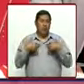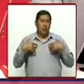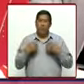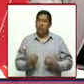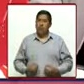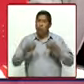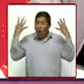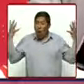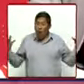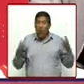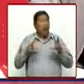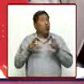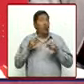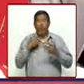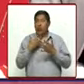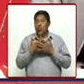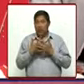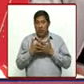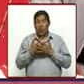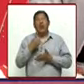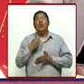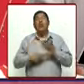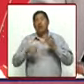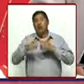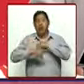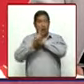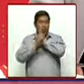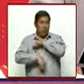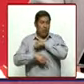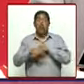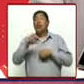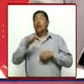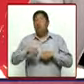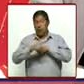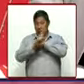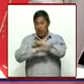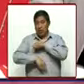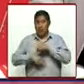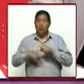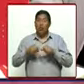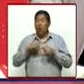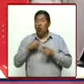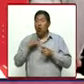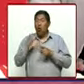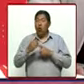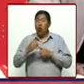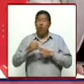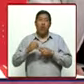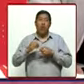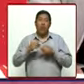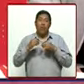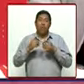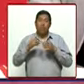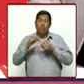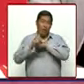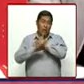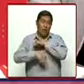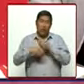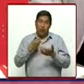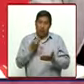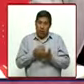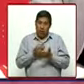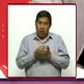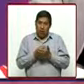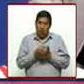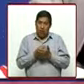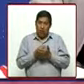en la cárcel. ¿Qué sanción se les debería dar? Porque evidentemente la sanción económica para ellos es un chiste. Entonces, ¿cuántos años de cárcel